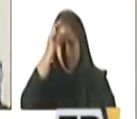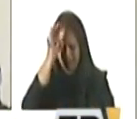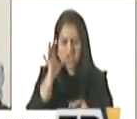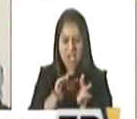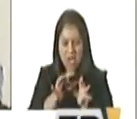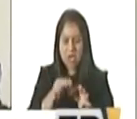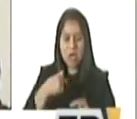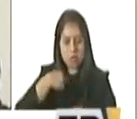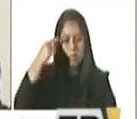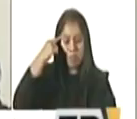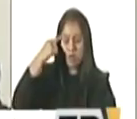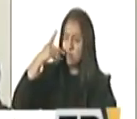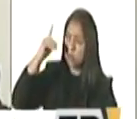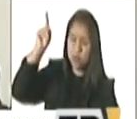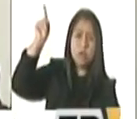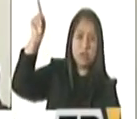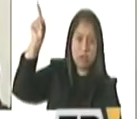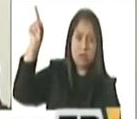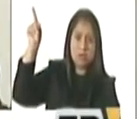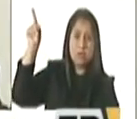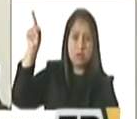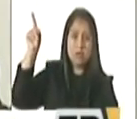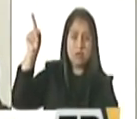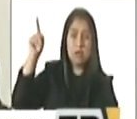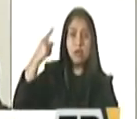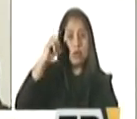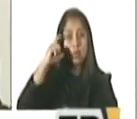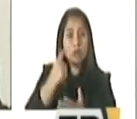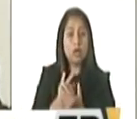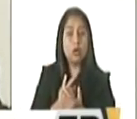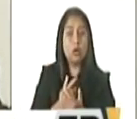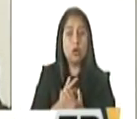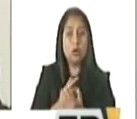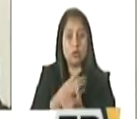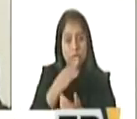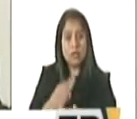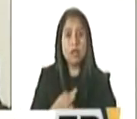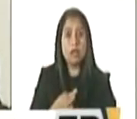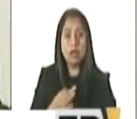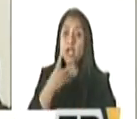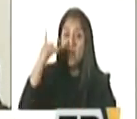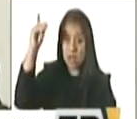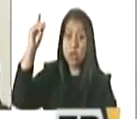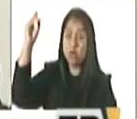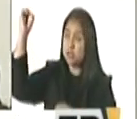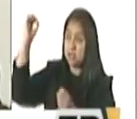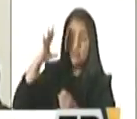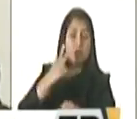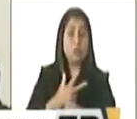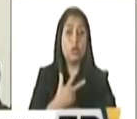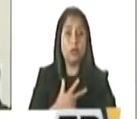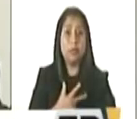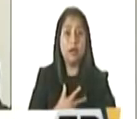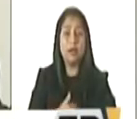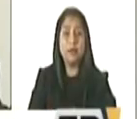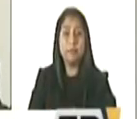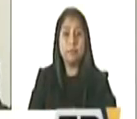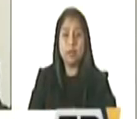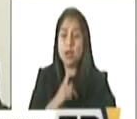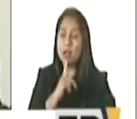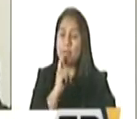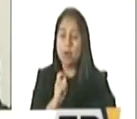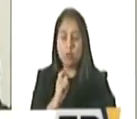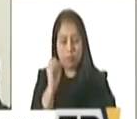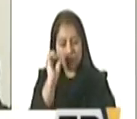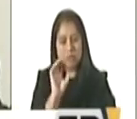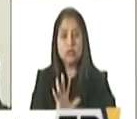más allá de lo que nosotros hemos hecho. Y creo realmente que Dios está bendiciendo Guatemala. Y la mejor